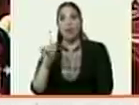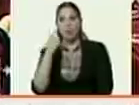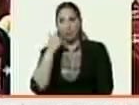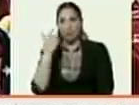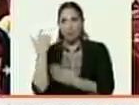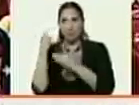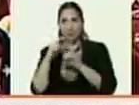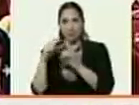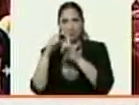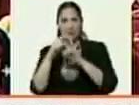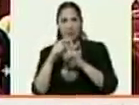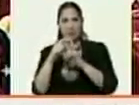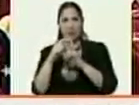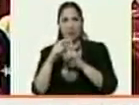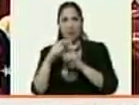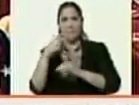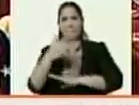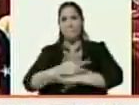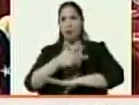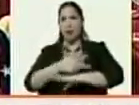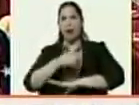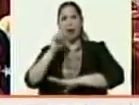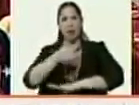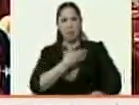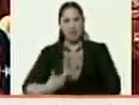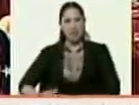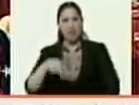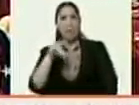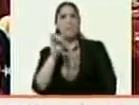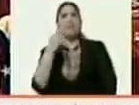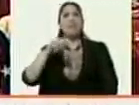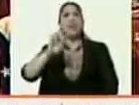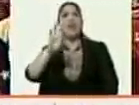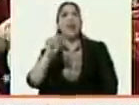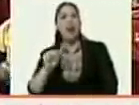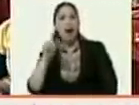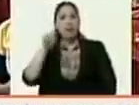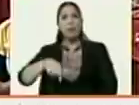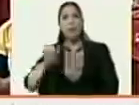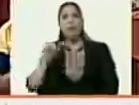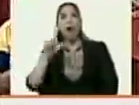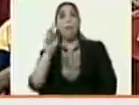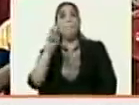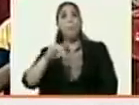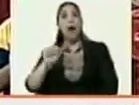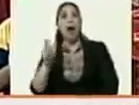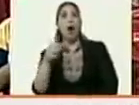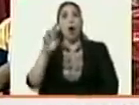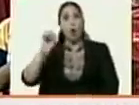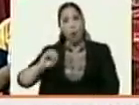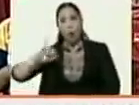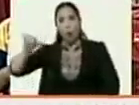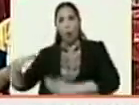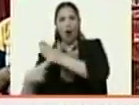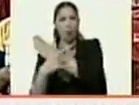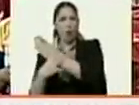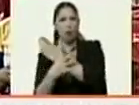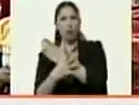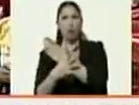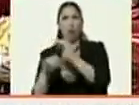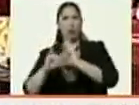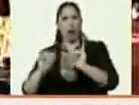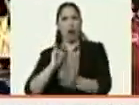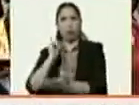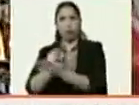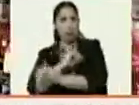presidente Paraguay, el presidente Piñera, Almagro y Guaidó se habían instalado porque daban